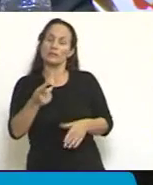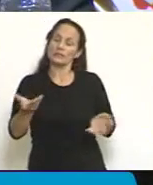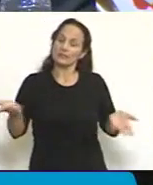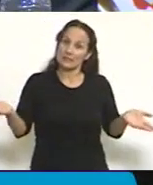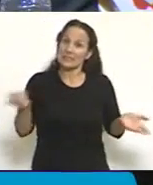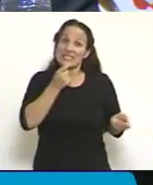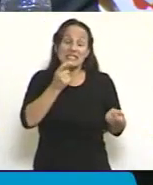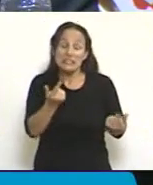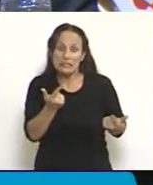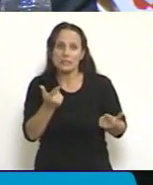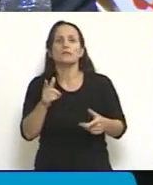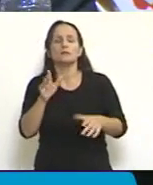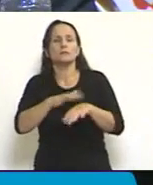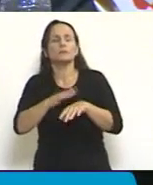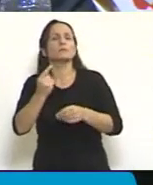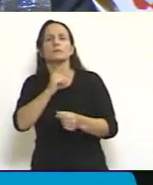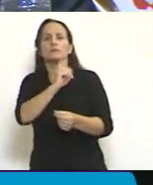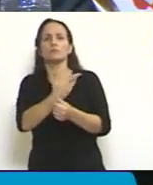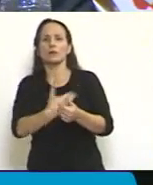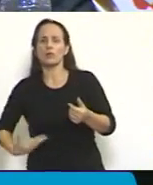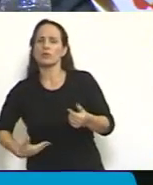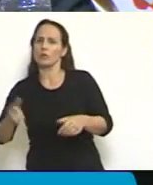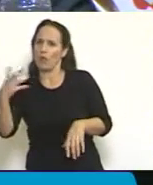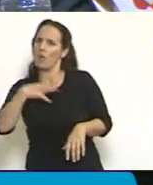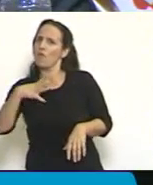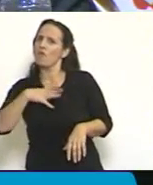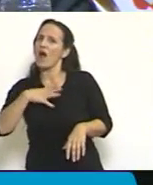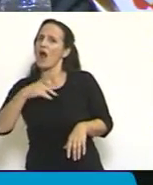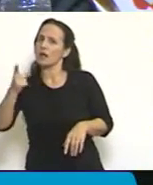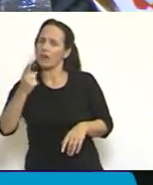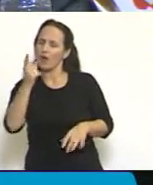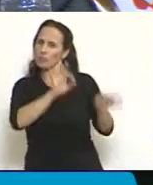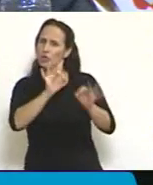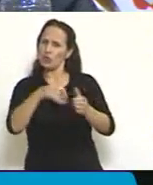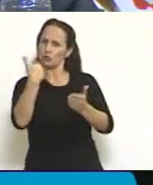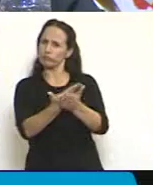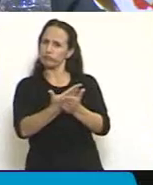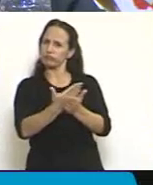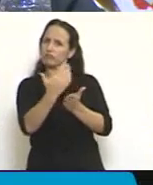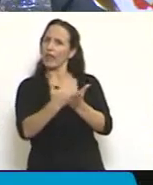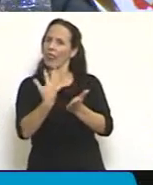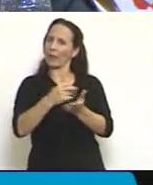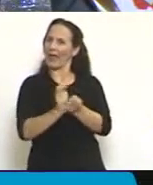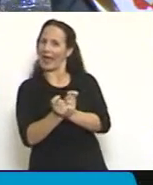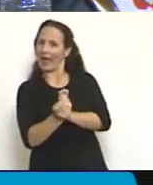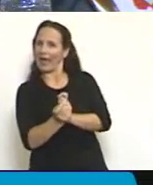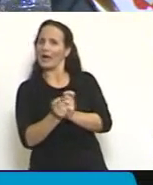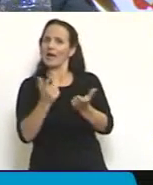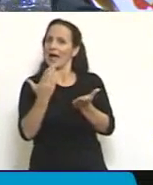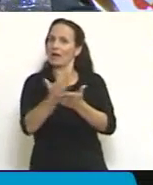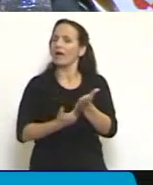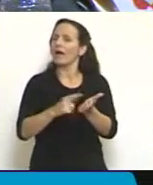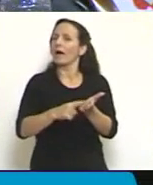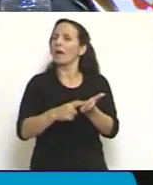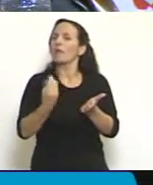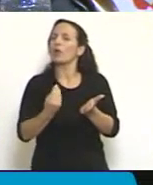Quiero detenerme también sobre el punto de que no es una discusión ficticia esta, sino que